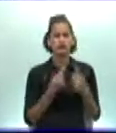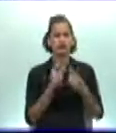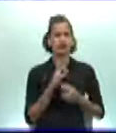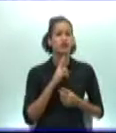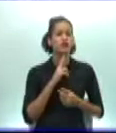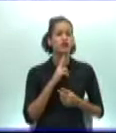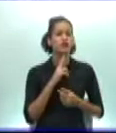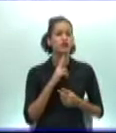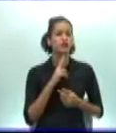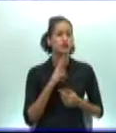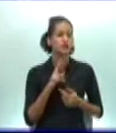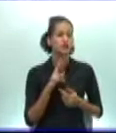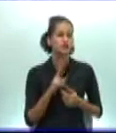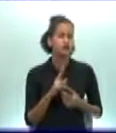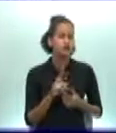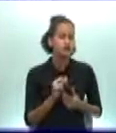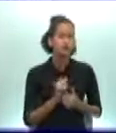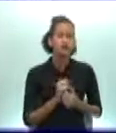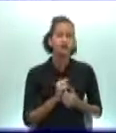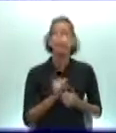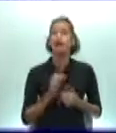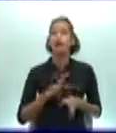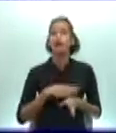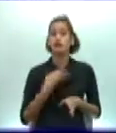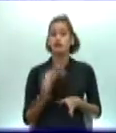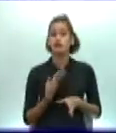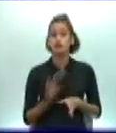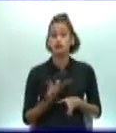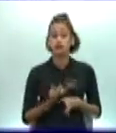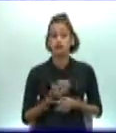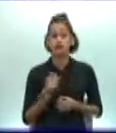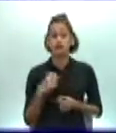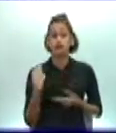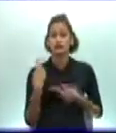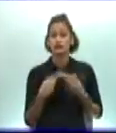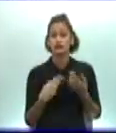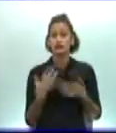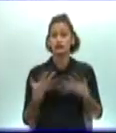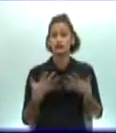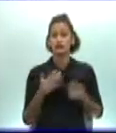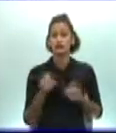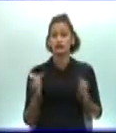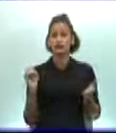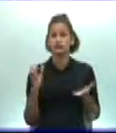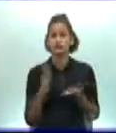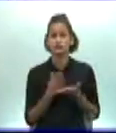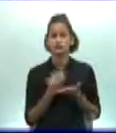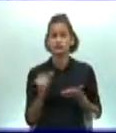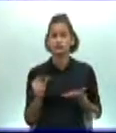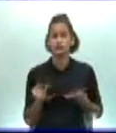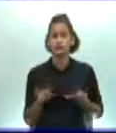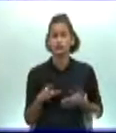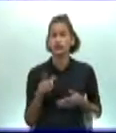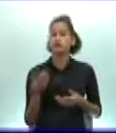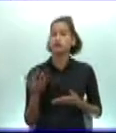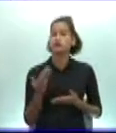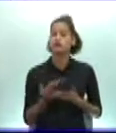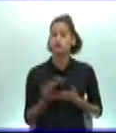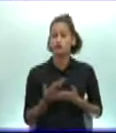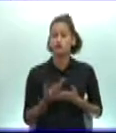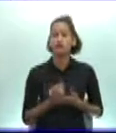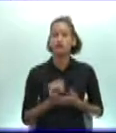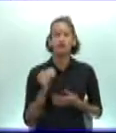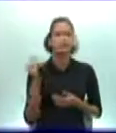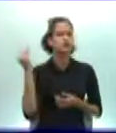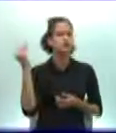recomendaciones para que, una vez realizadas las actividades con los estudiantes, ustedes puedan comprobar si adquirieron